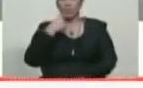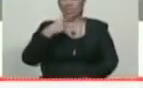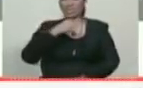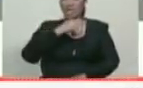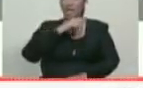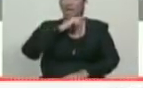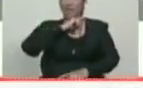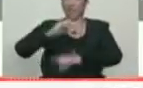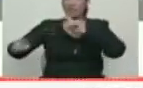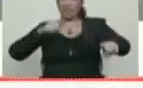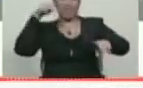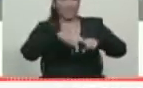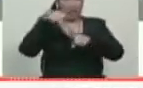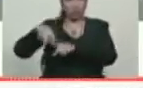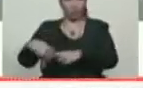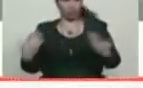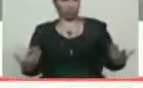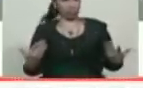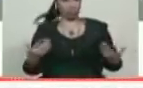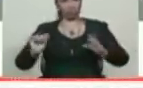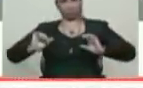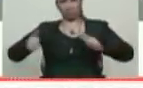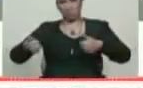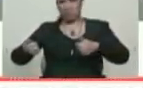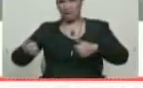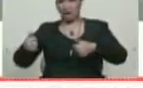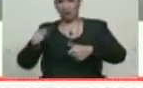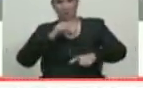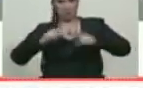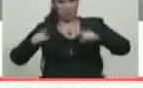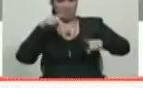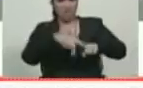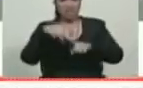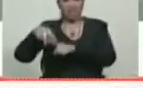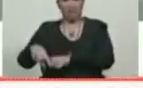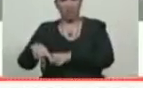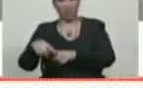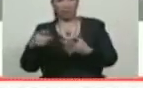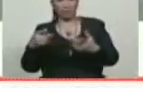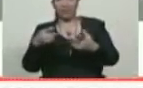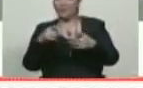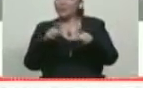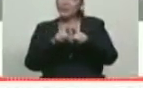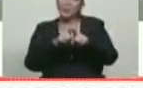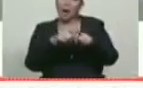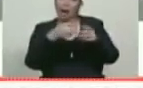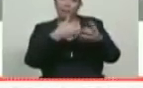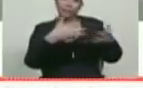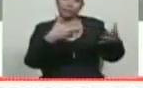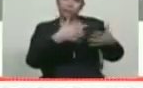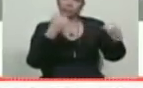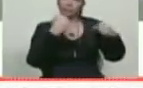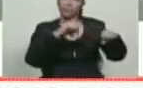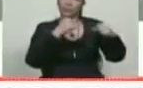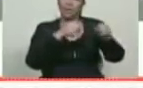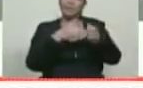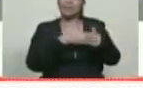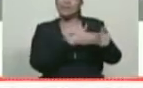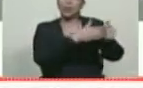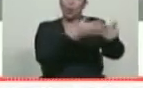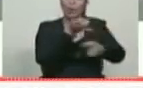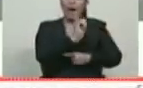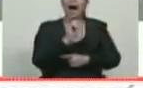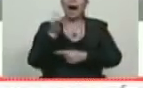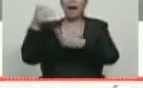¿verdad? Ellos comenzaron, el dictador Nicolás, porque eso es un manual, eso es un guión que tienen